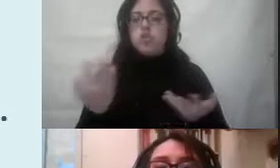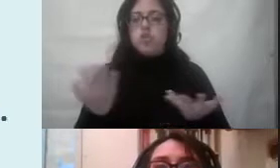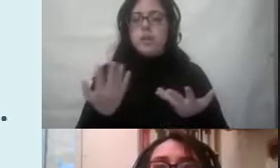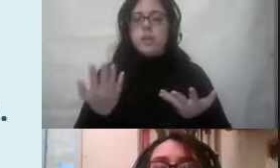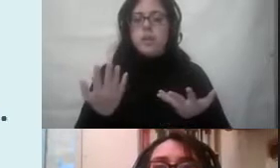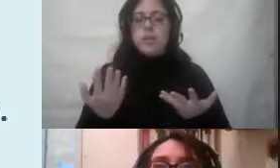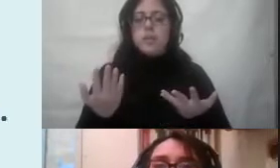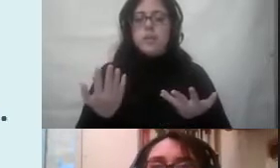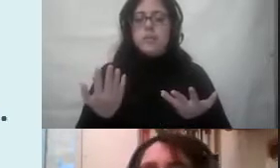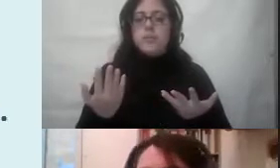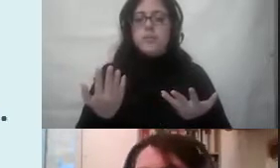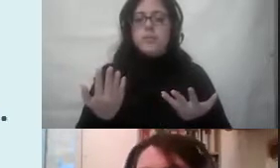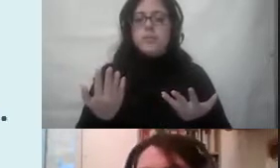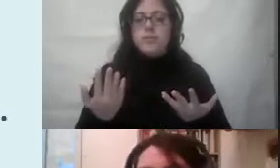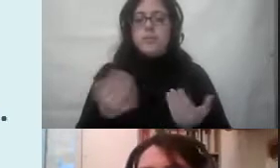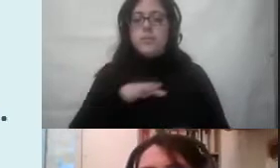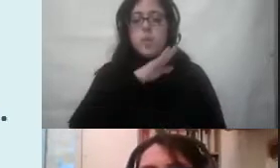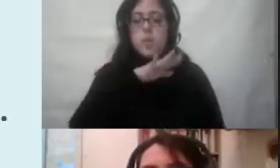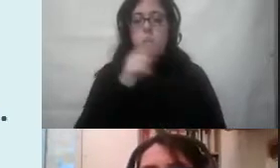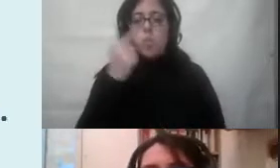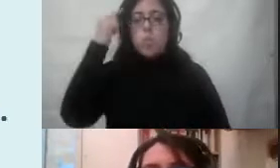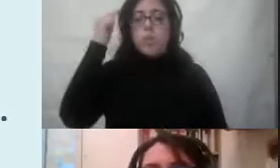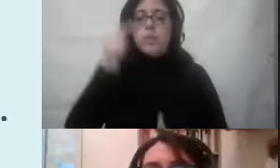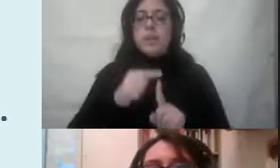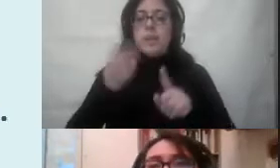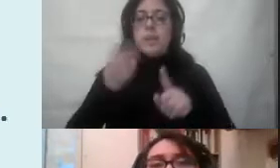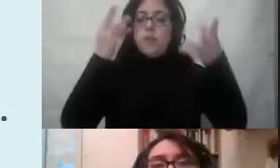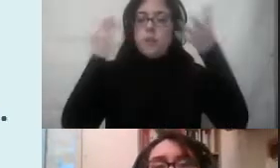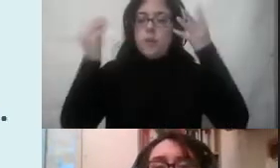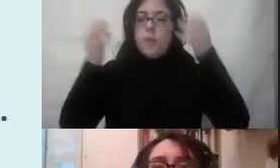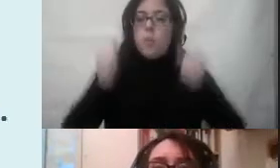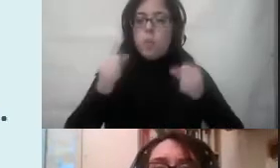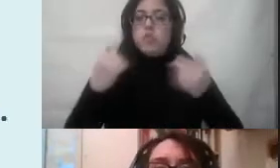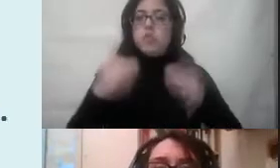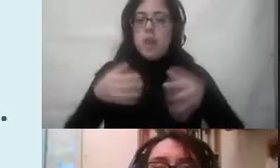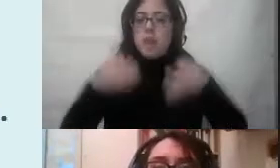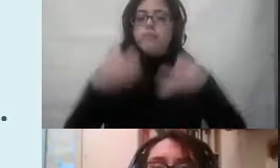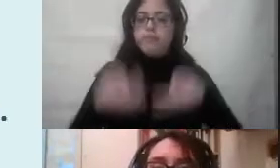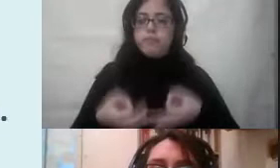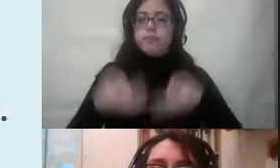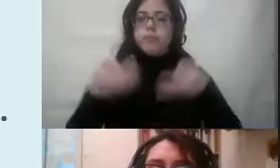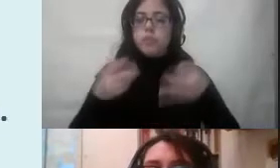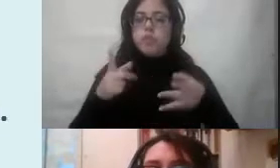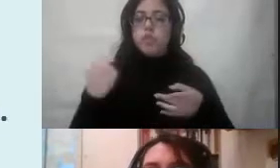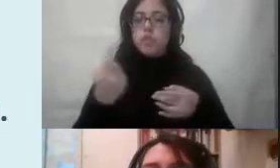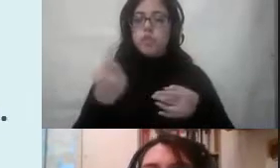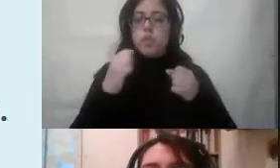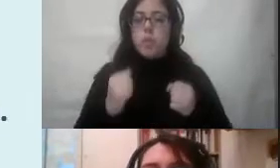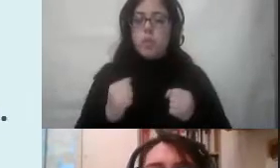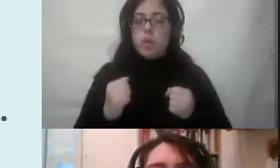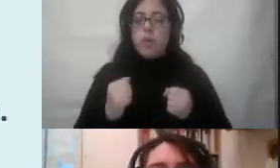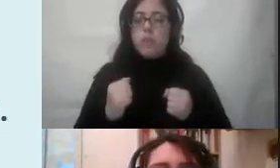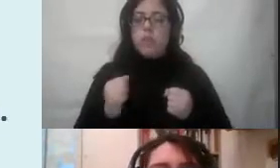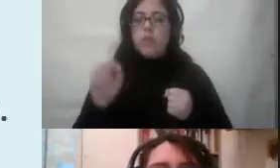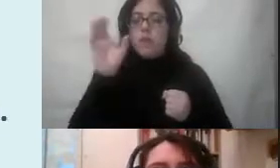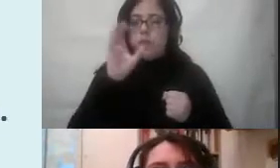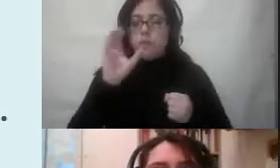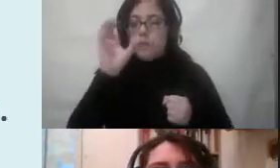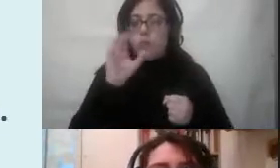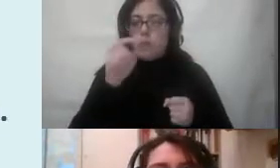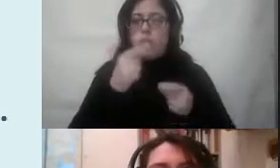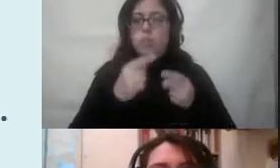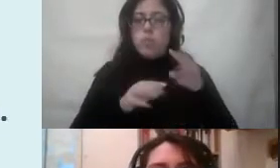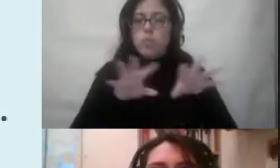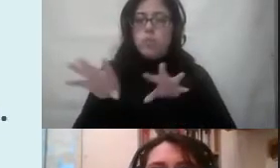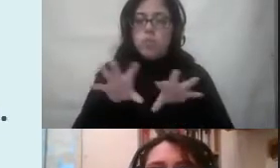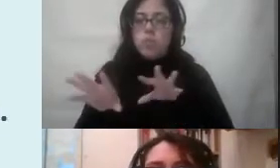solamente ocupar un objetivo de aprendizaje para poder formularlo. Nosotros podemos buscar elementos de